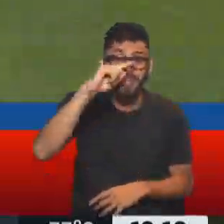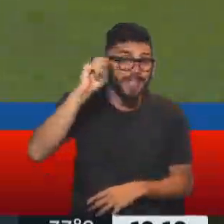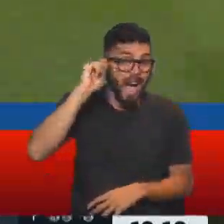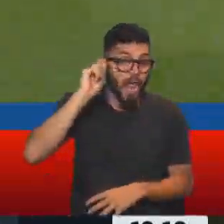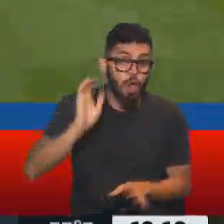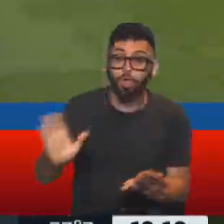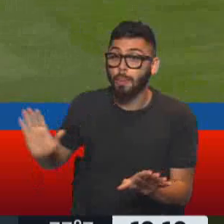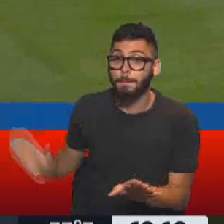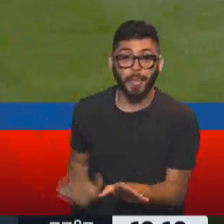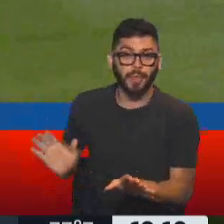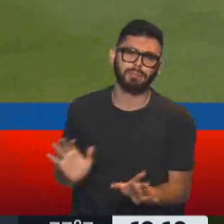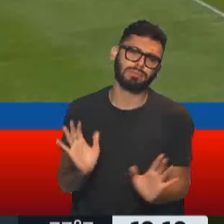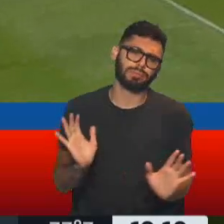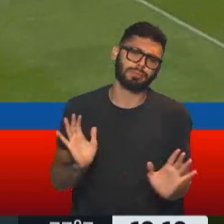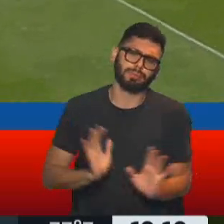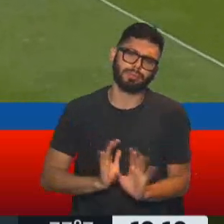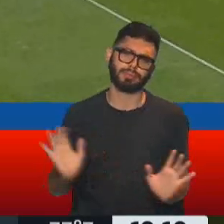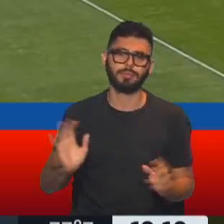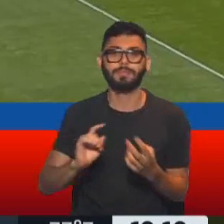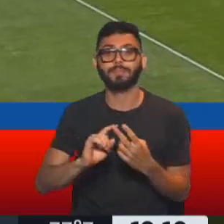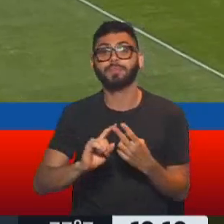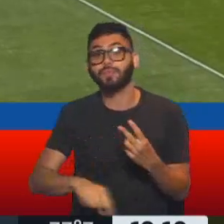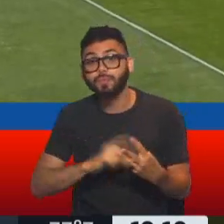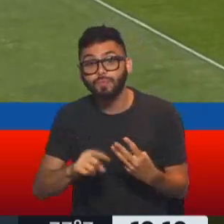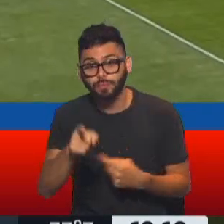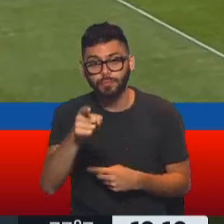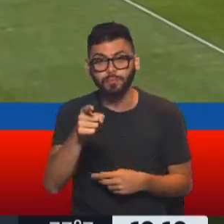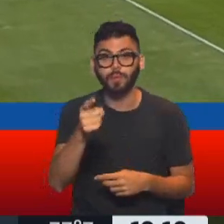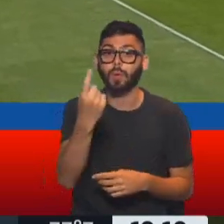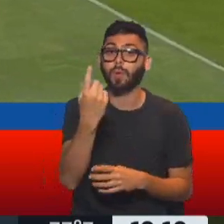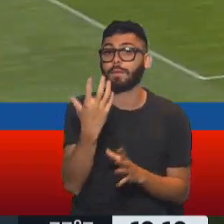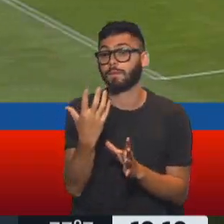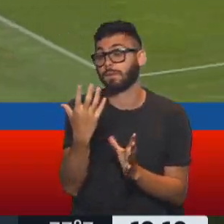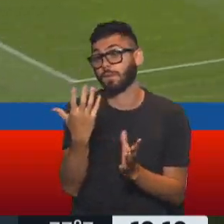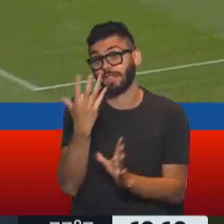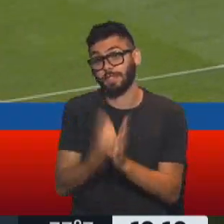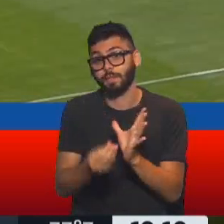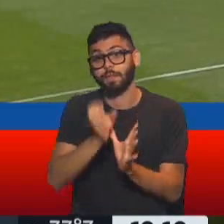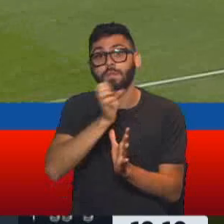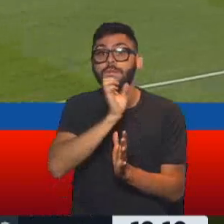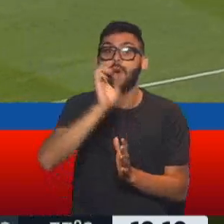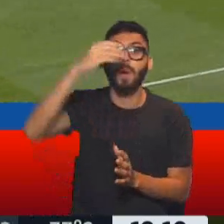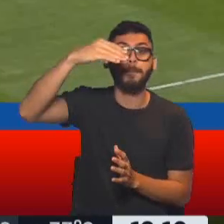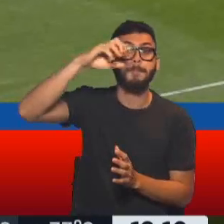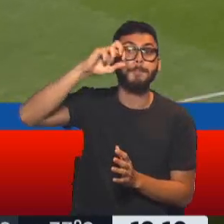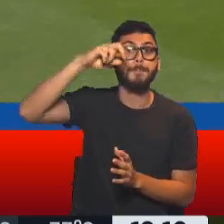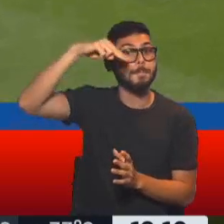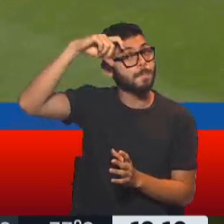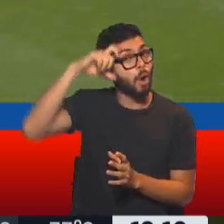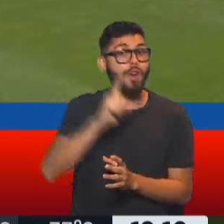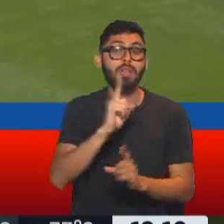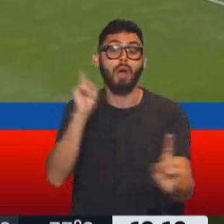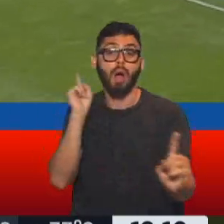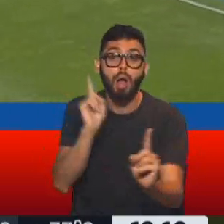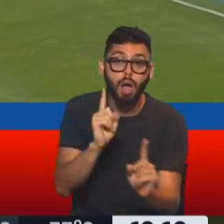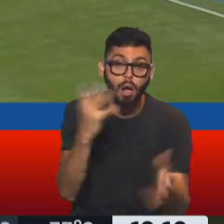edad. Después, el blooper de la fecha. Monetti, qué mal que sale. Qué mal